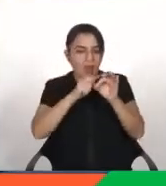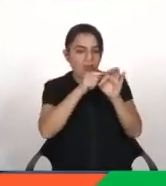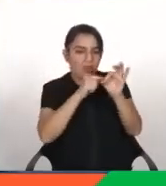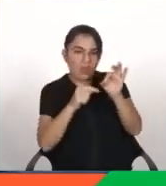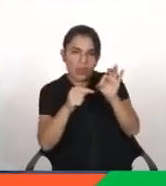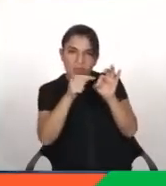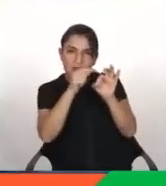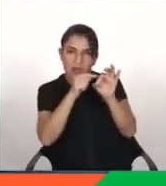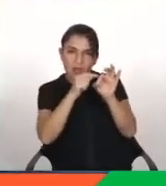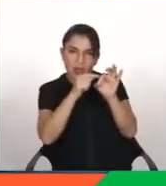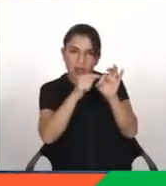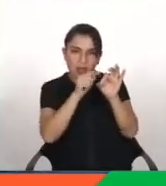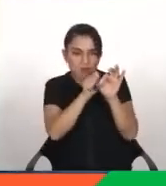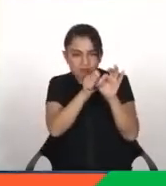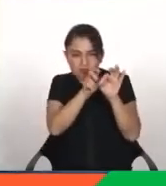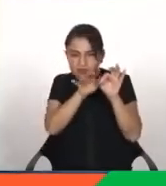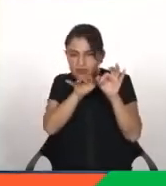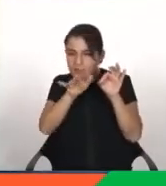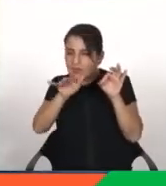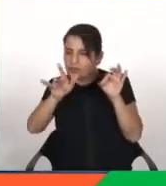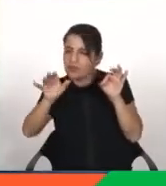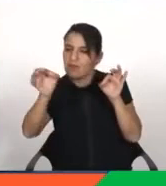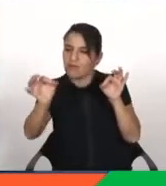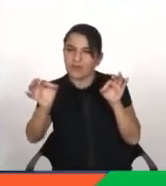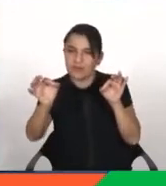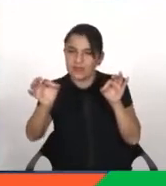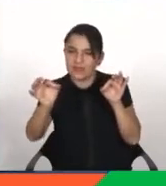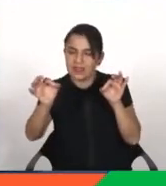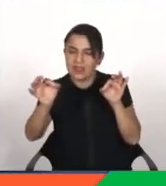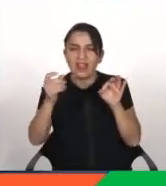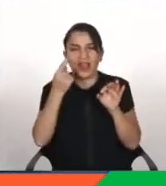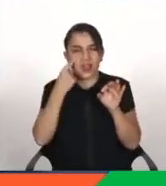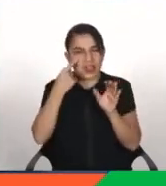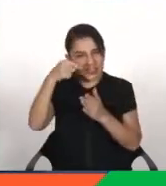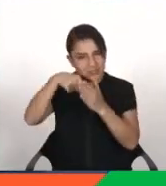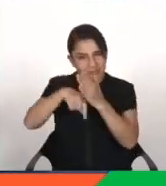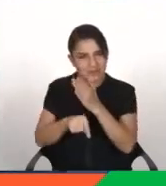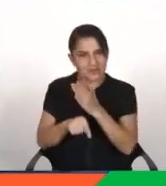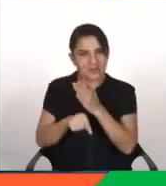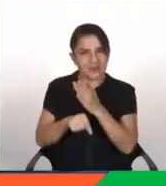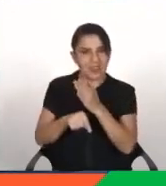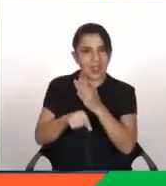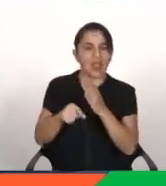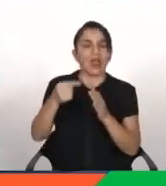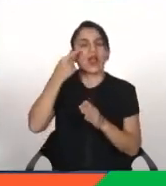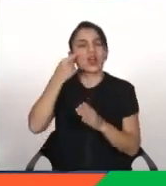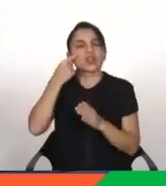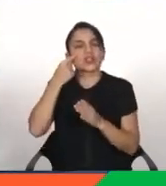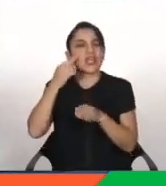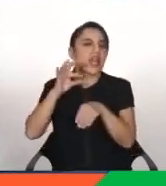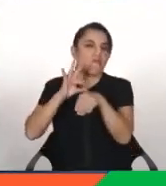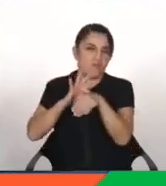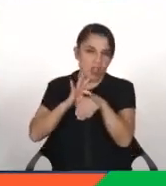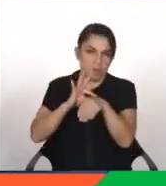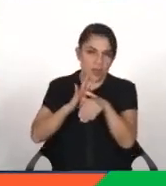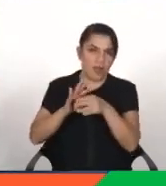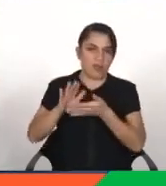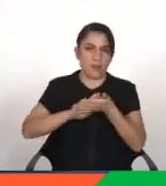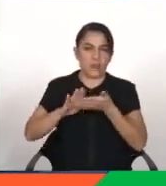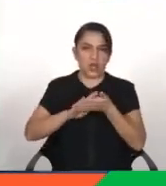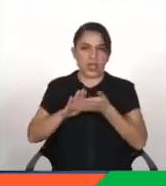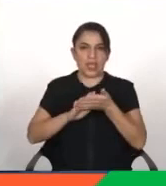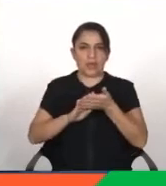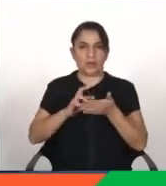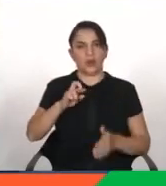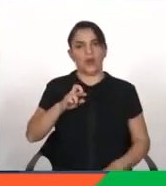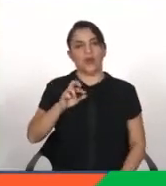neurotransmisor? ¿Cómo funciona ese neurotransmisor? ¿Cómo podemos conocer una enfermedad en la que ese neurotransmisor no funciona bien, ¿no? Como por ejemplo, pues, que es el Parkinson, en